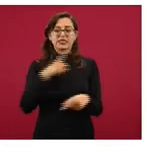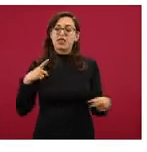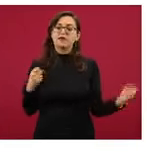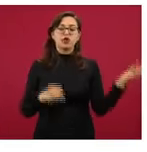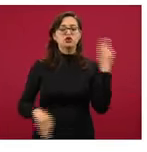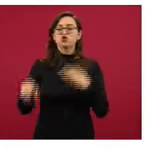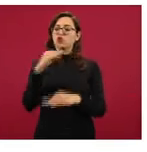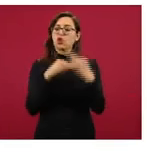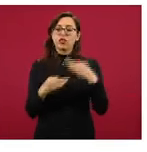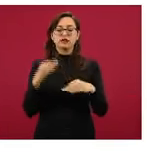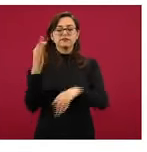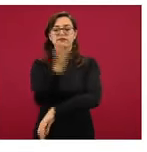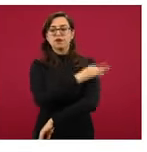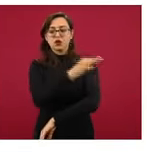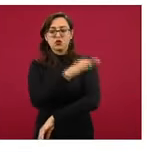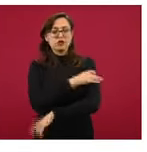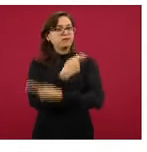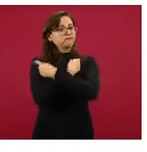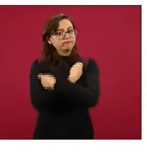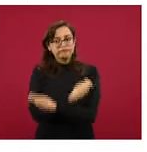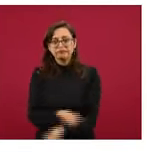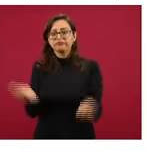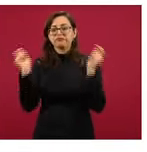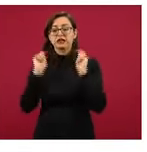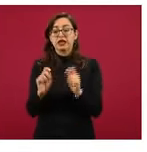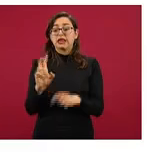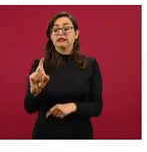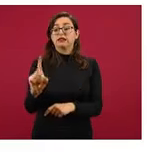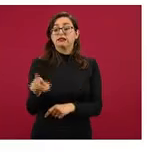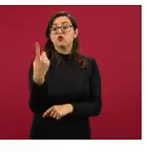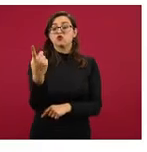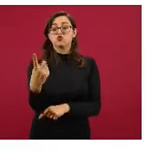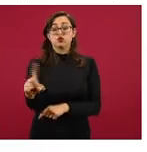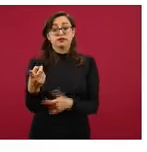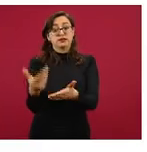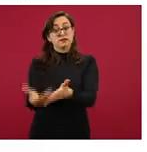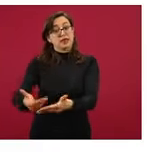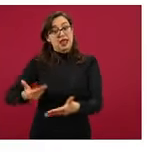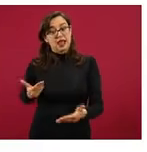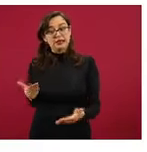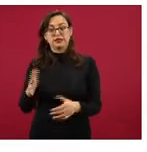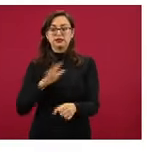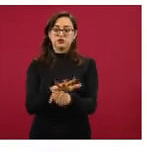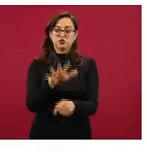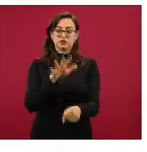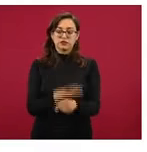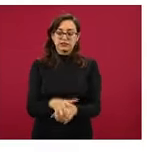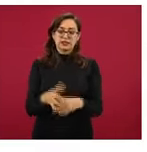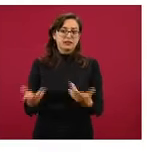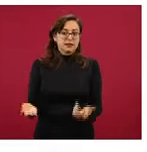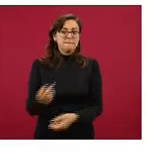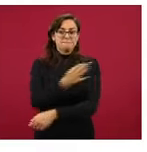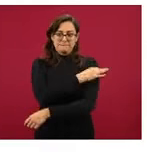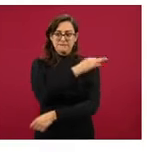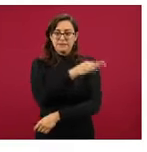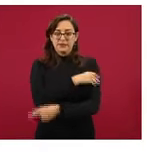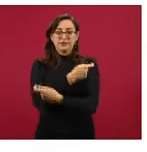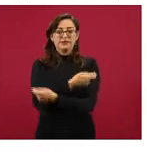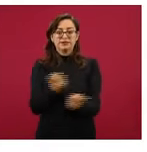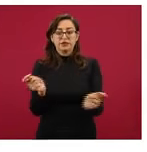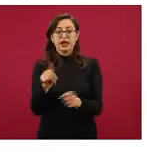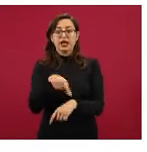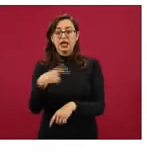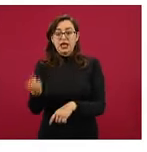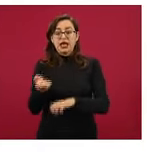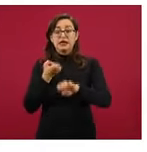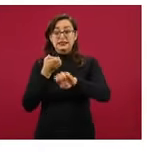las vacunas contra influenza en nuestro país antes del 31 de diciembre de este año. El Estado de